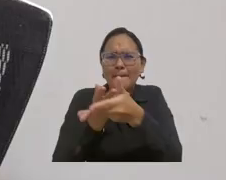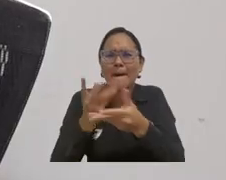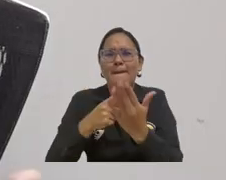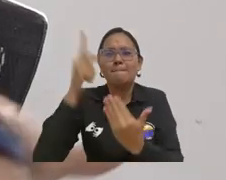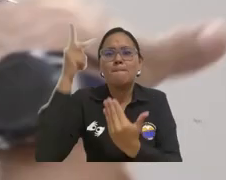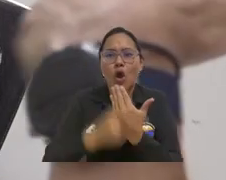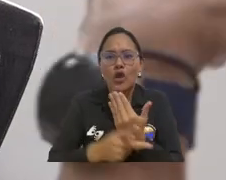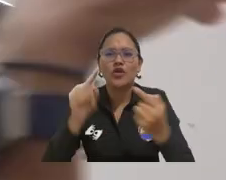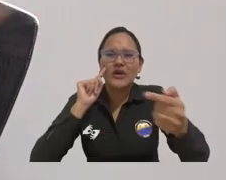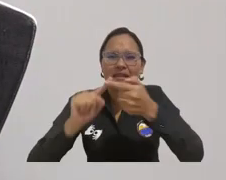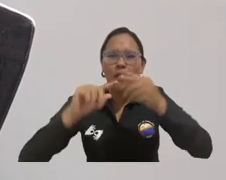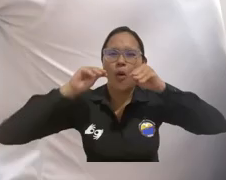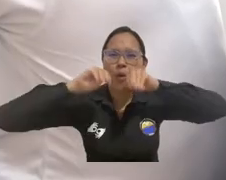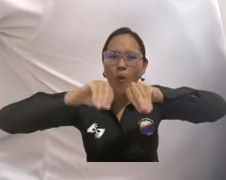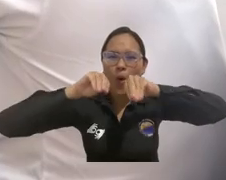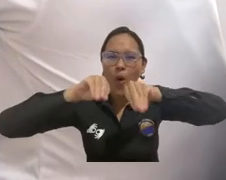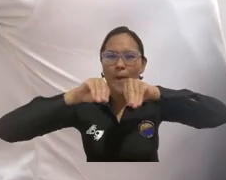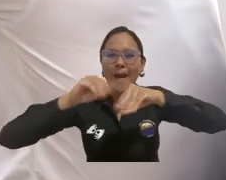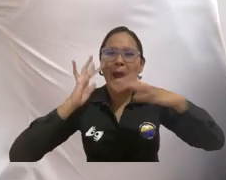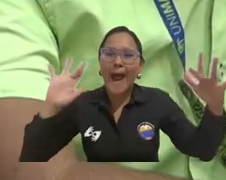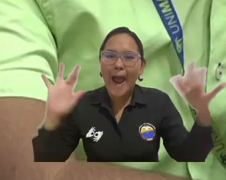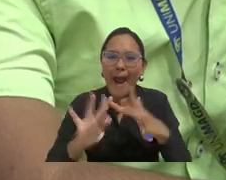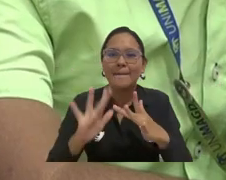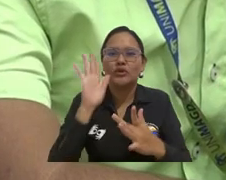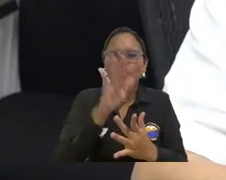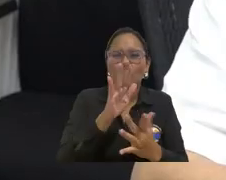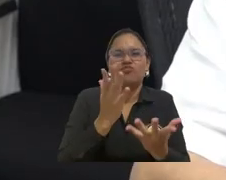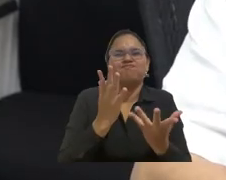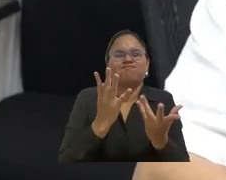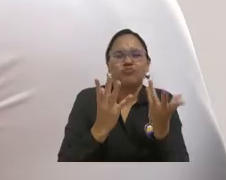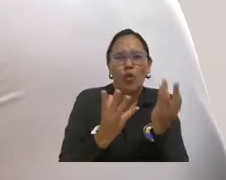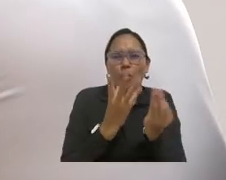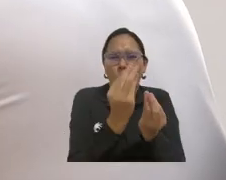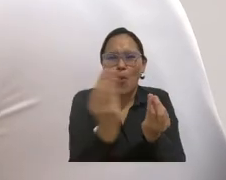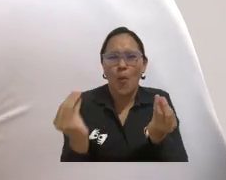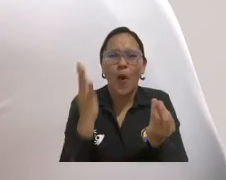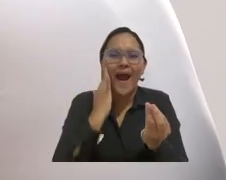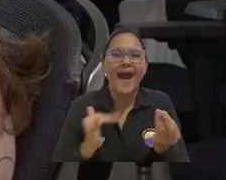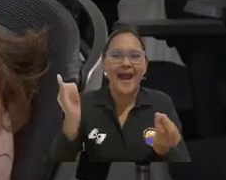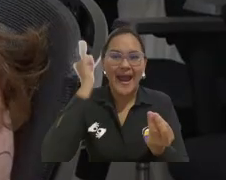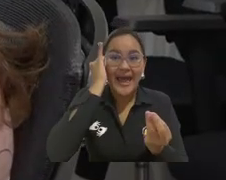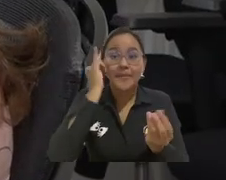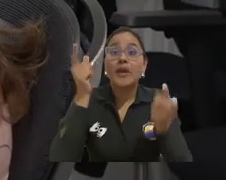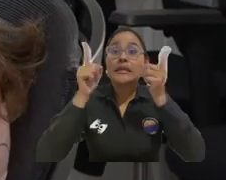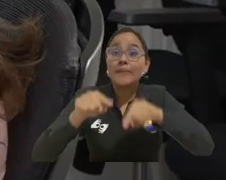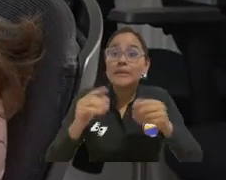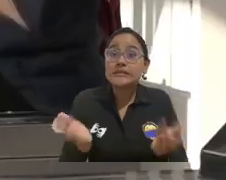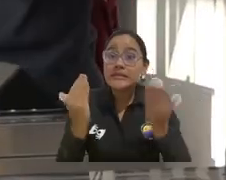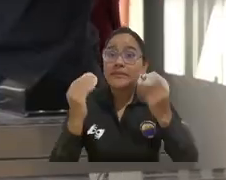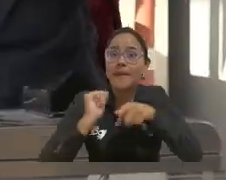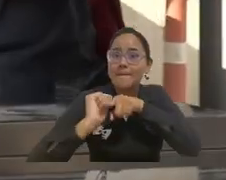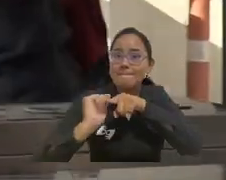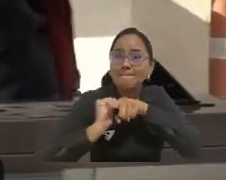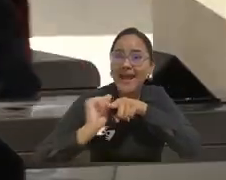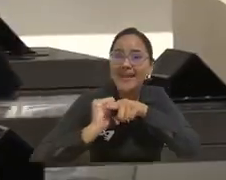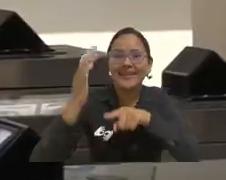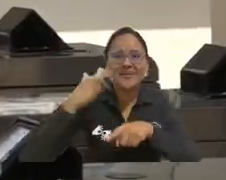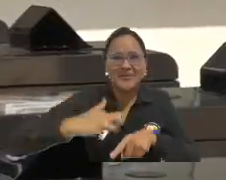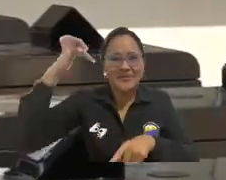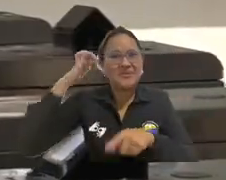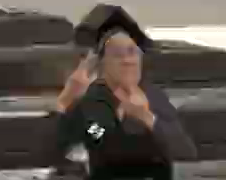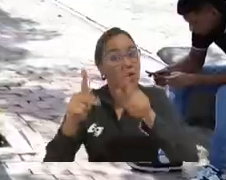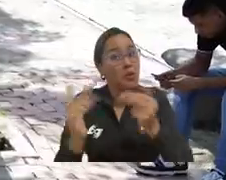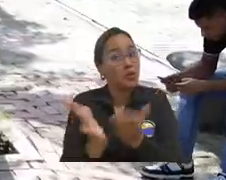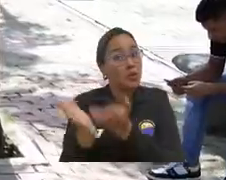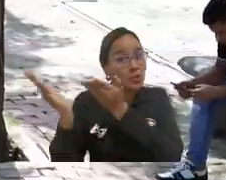en la ejecución de proyectos formativos desde las distintas unidades académicas. Asimismo, favorecerá las prácticas profesionales de